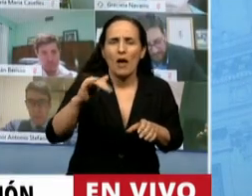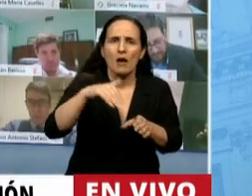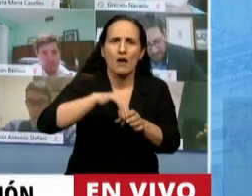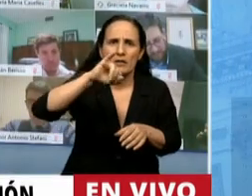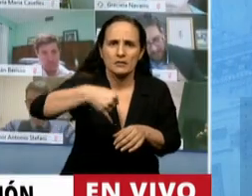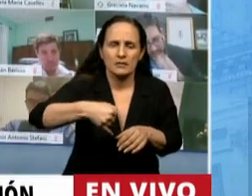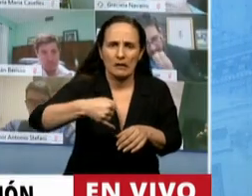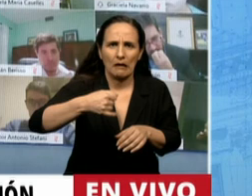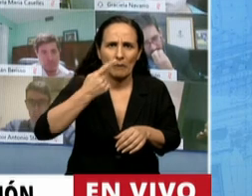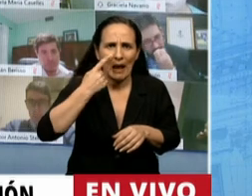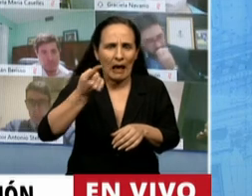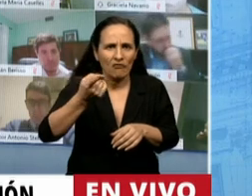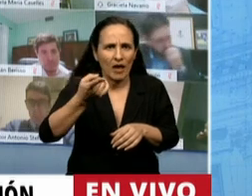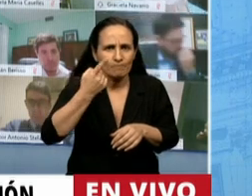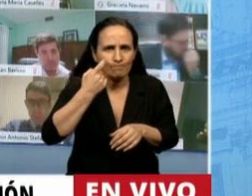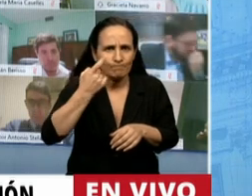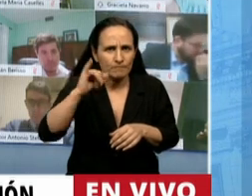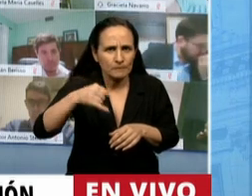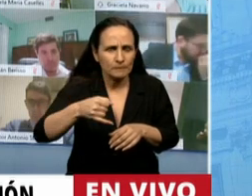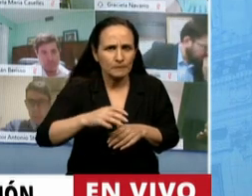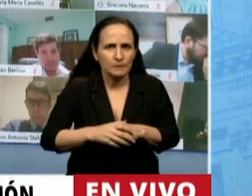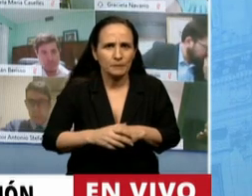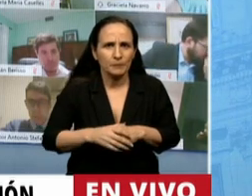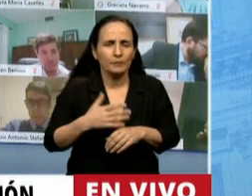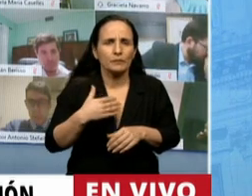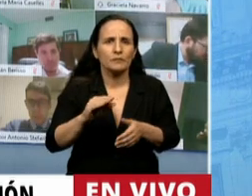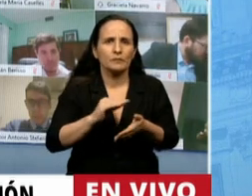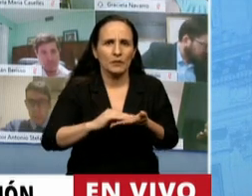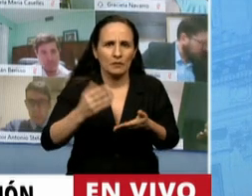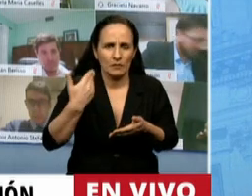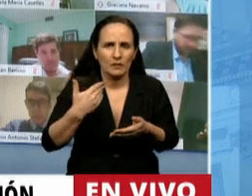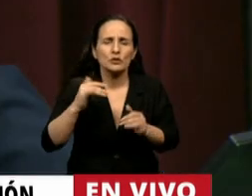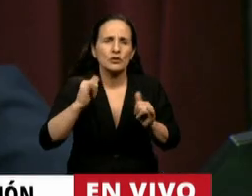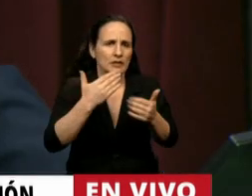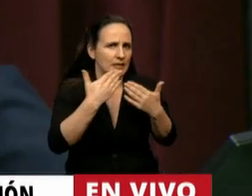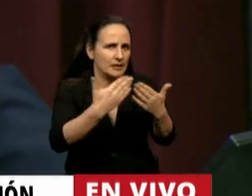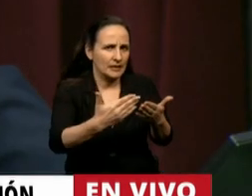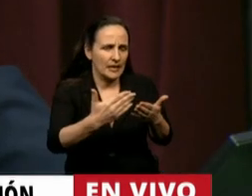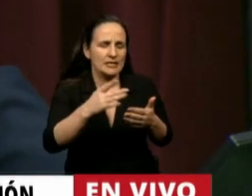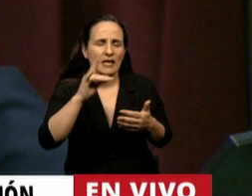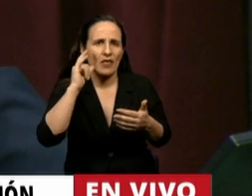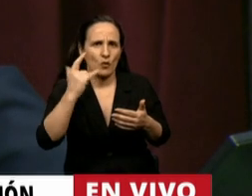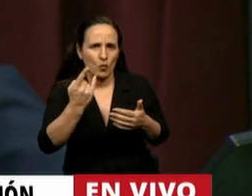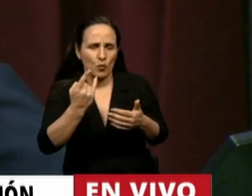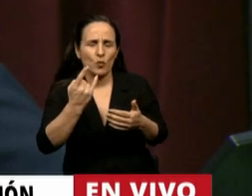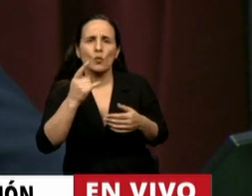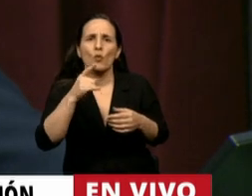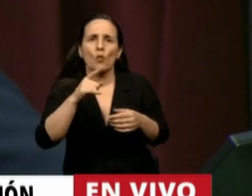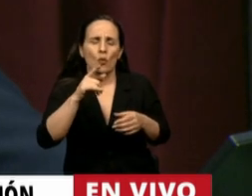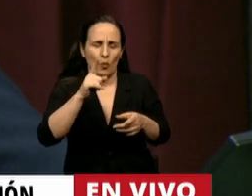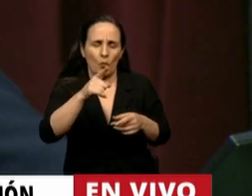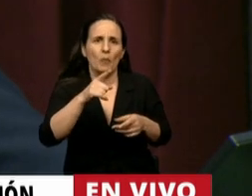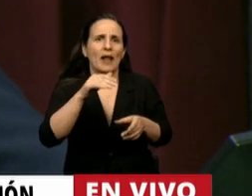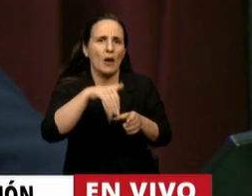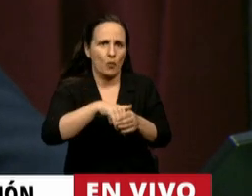estaba el voto diputada de Lu soy Gracias diputada de para ratificar el